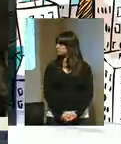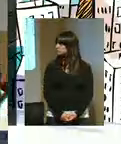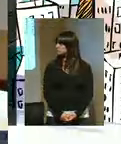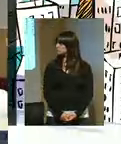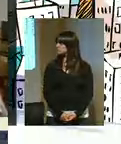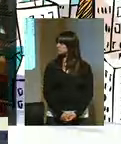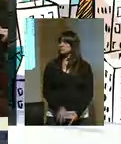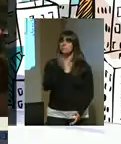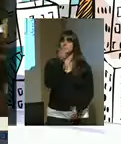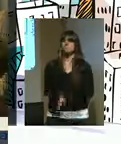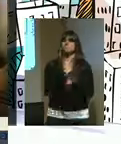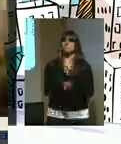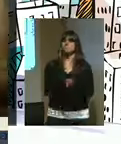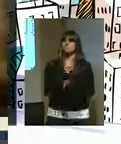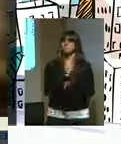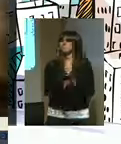Bueno, continuamos.